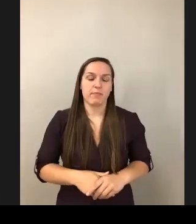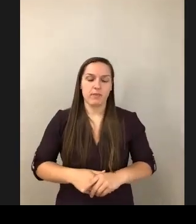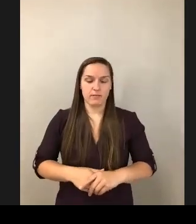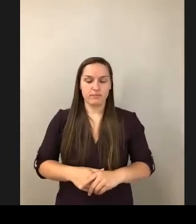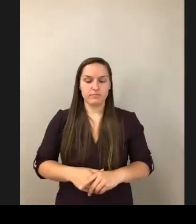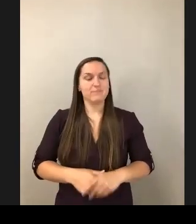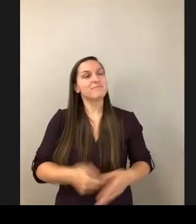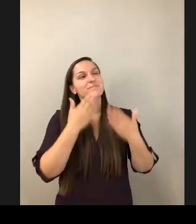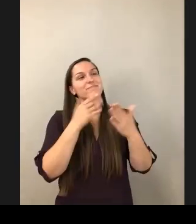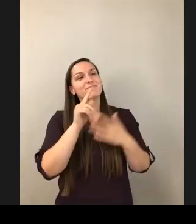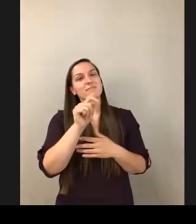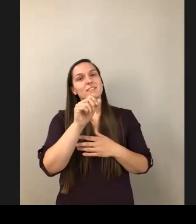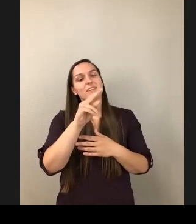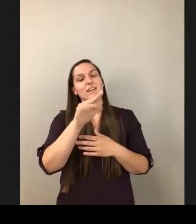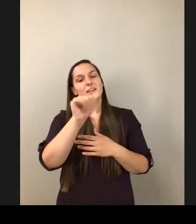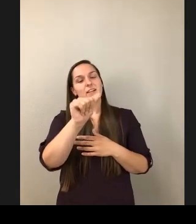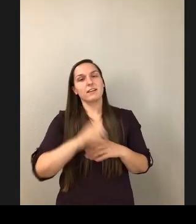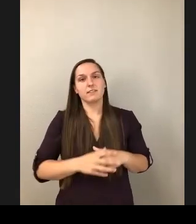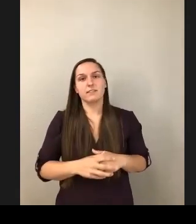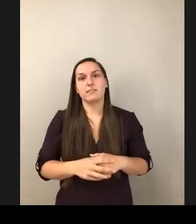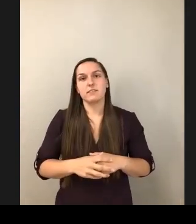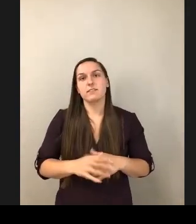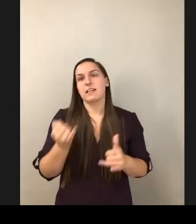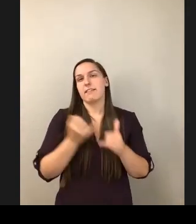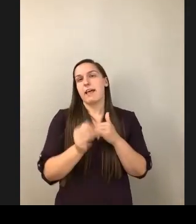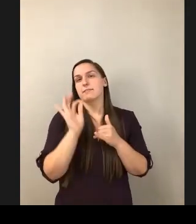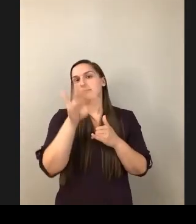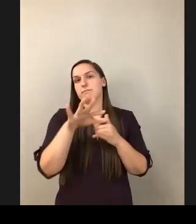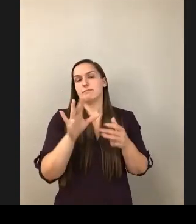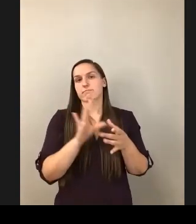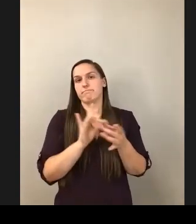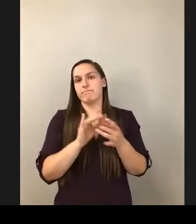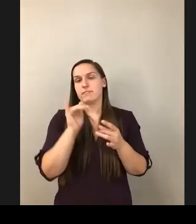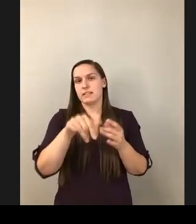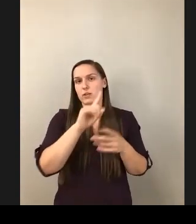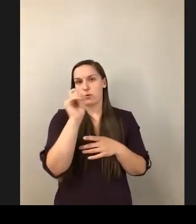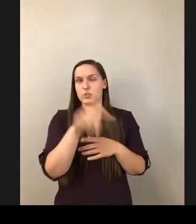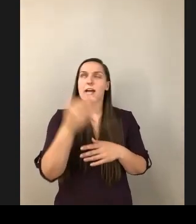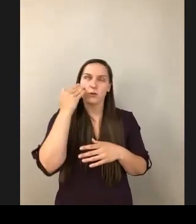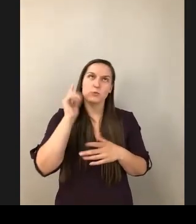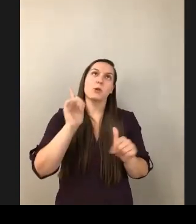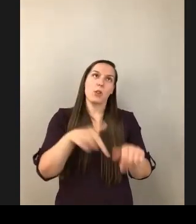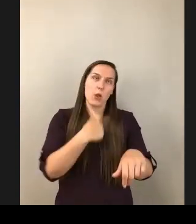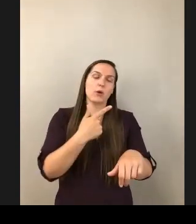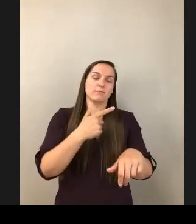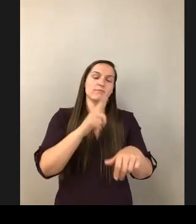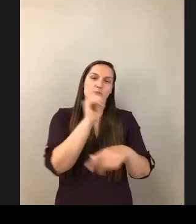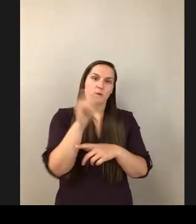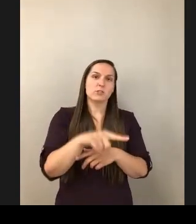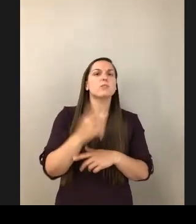verdadero. Gracias, Tania. Y en la última parte de la